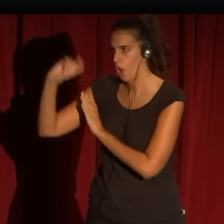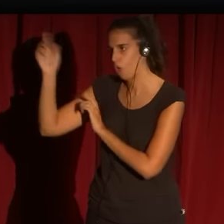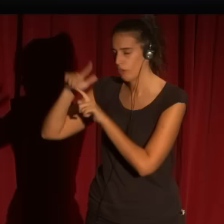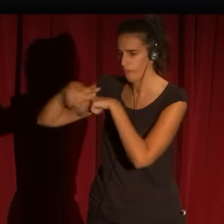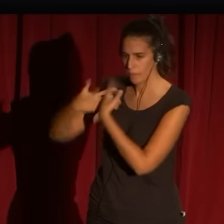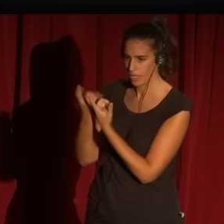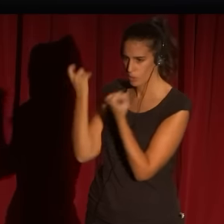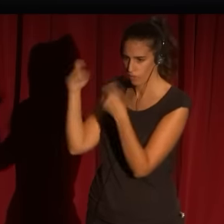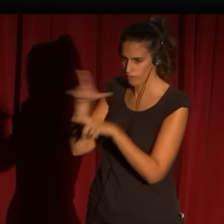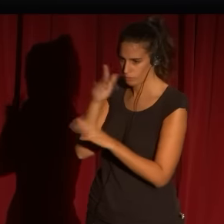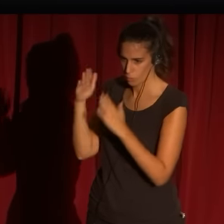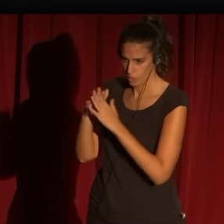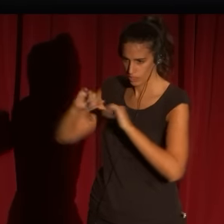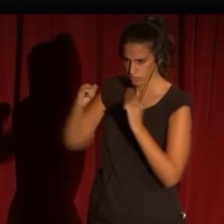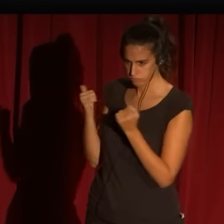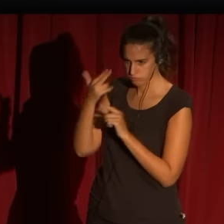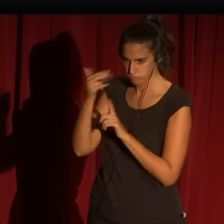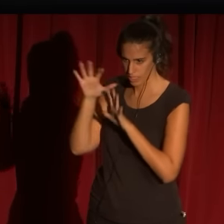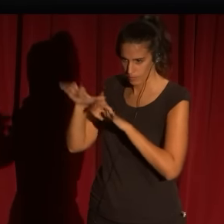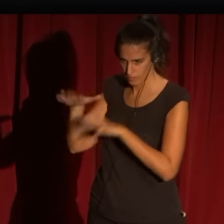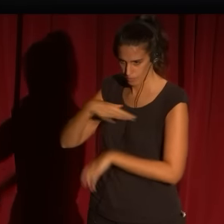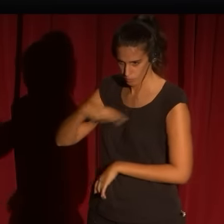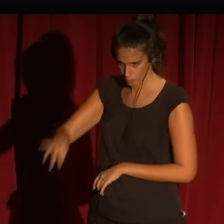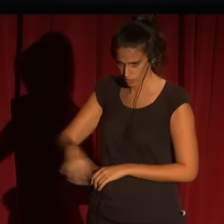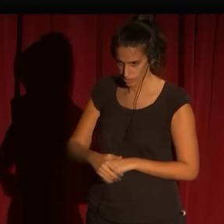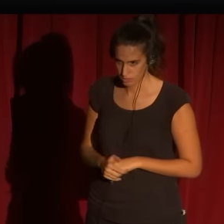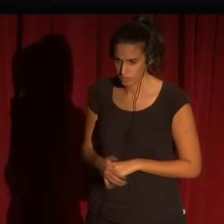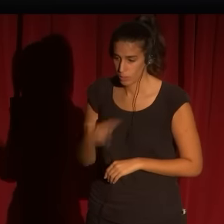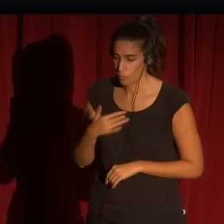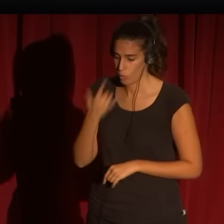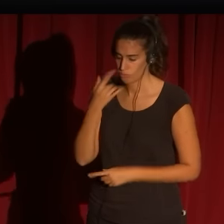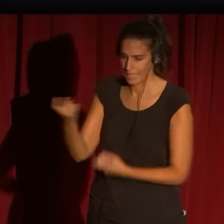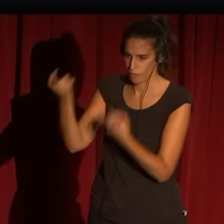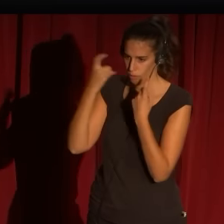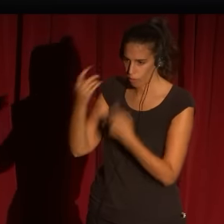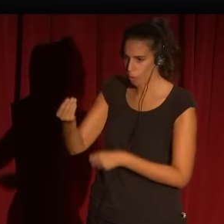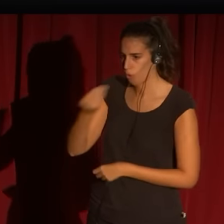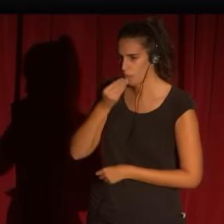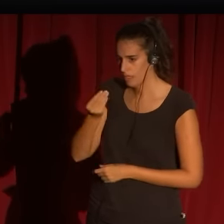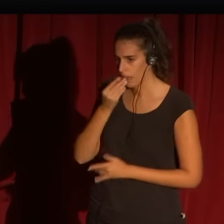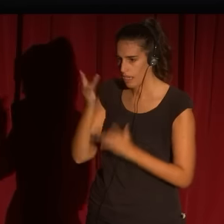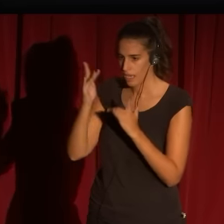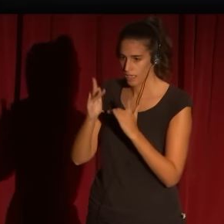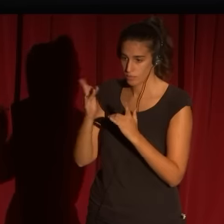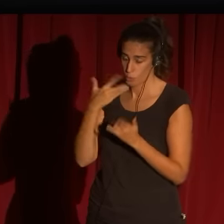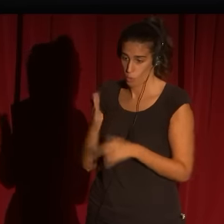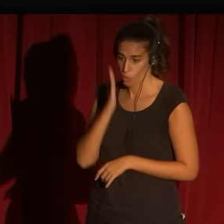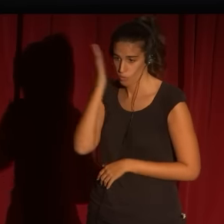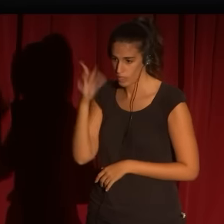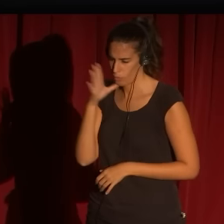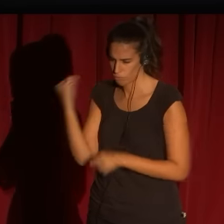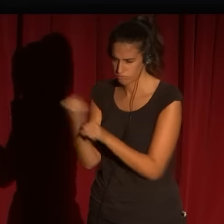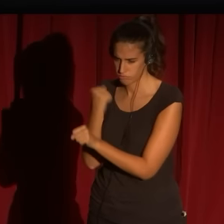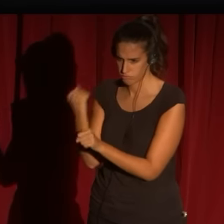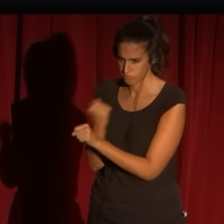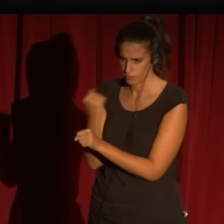de la familia de un maestro pintor y vivir ahí unos tres o cu años recibir educación comida y cama a cambio de trabajar